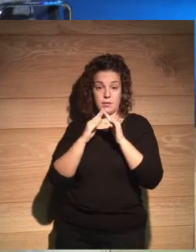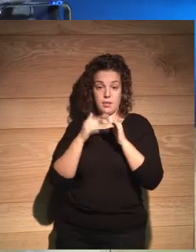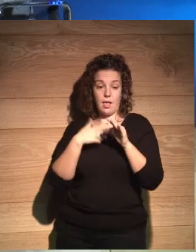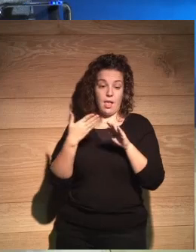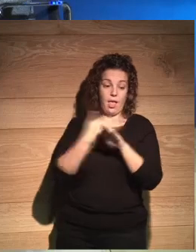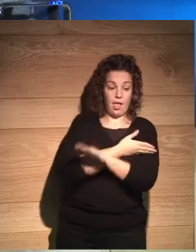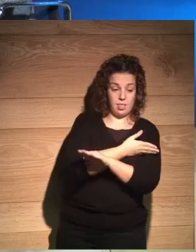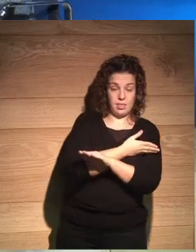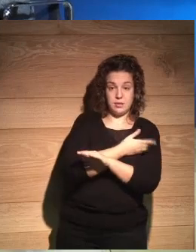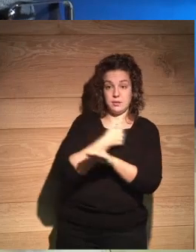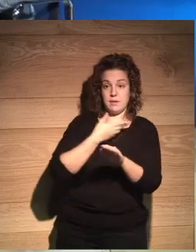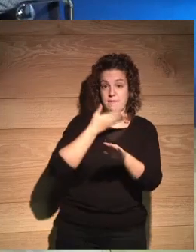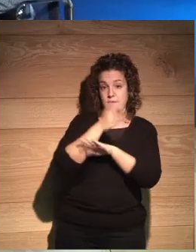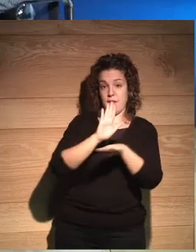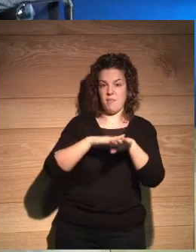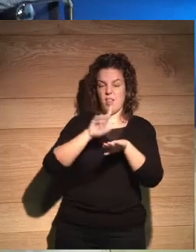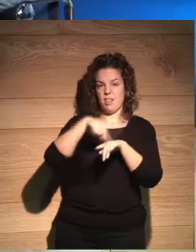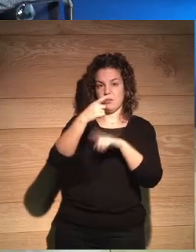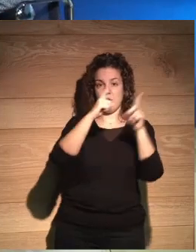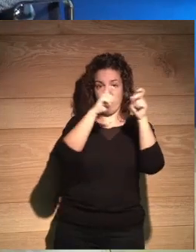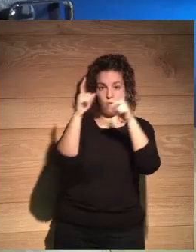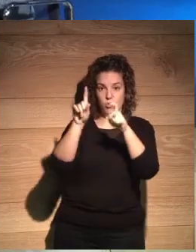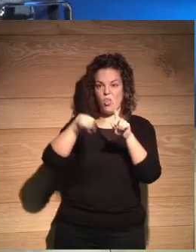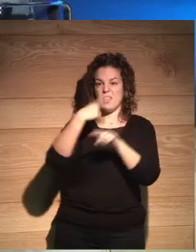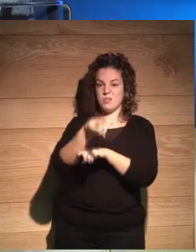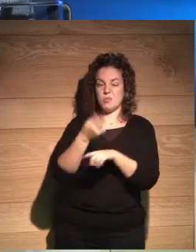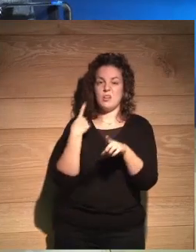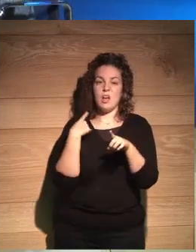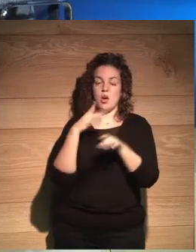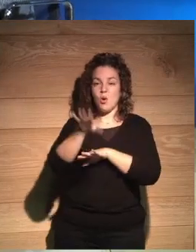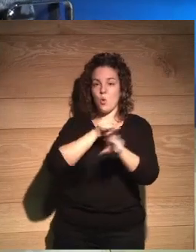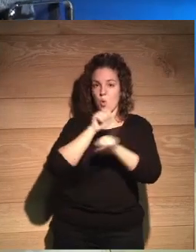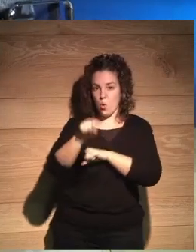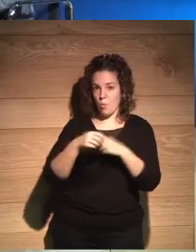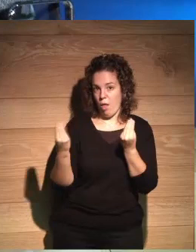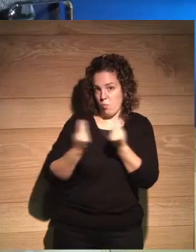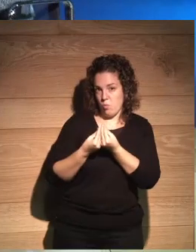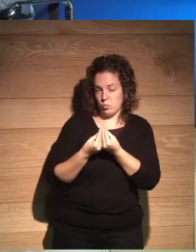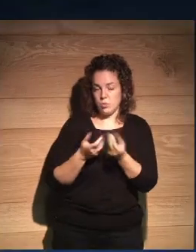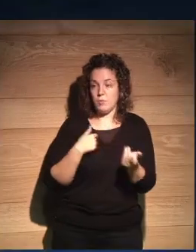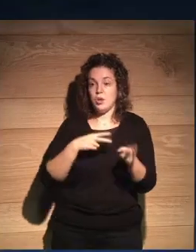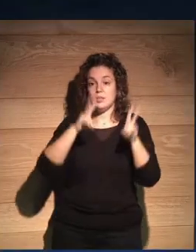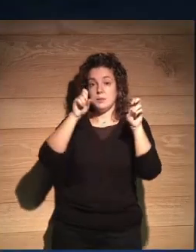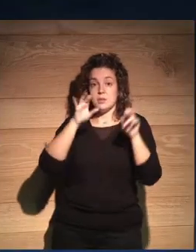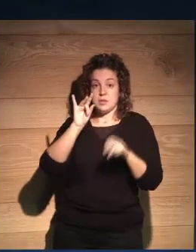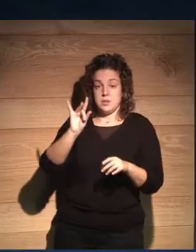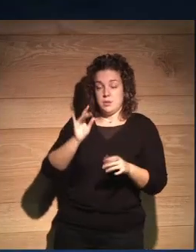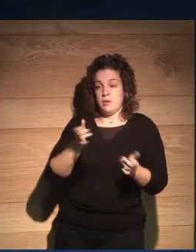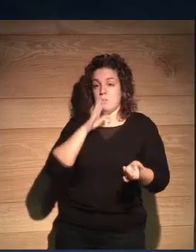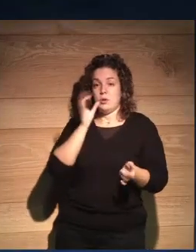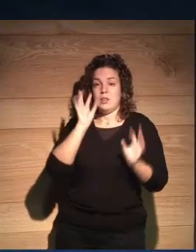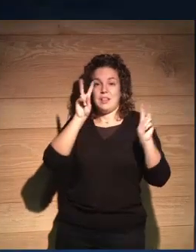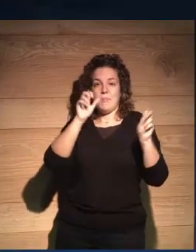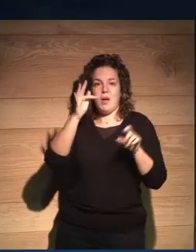antes para que vaya haciendo fotos, para que vaya tal, y luego ya hacemos la compra conjuntamente. Pero el tema de